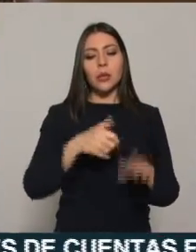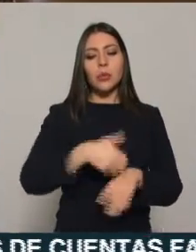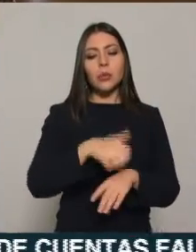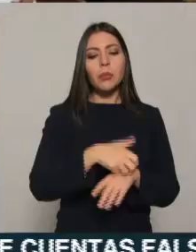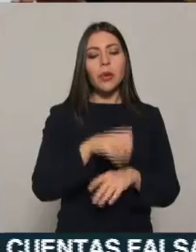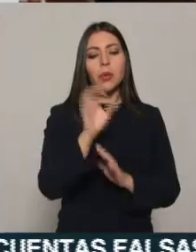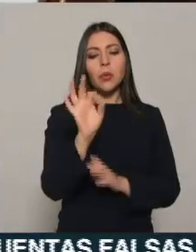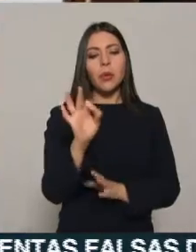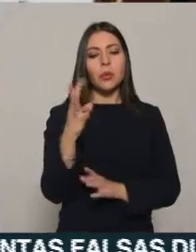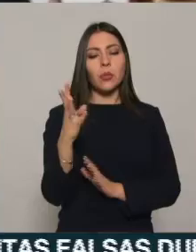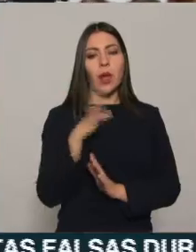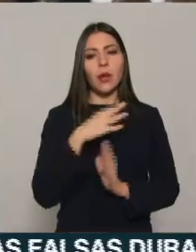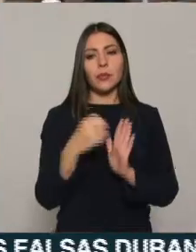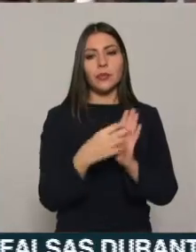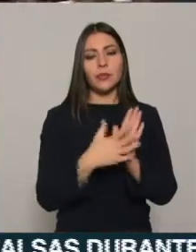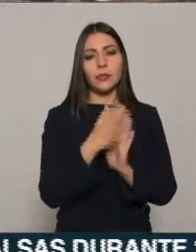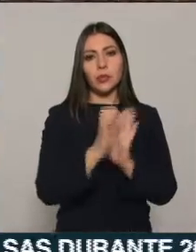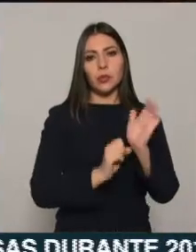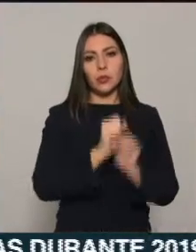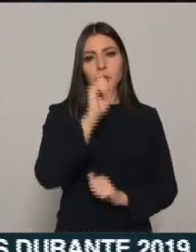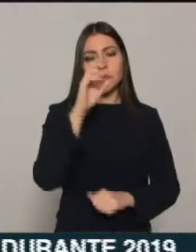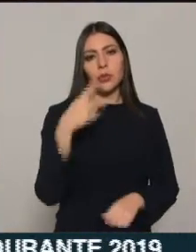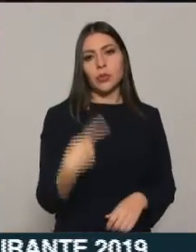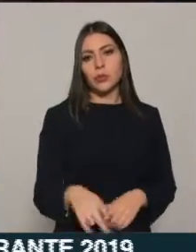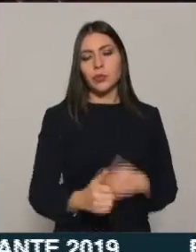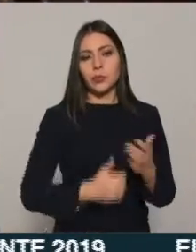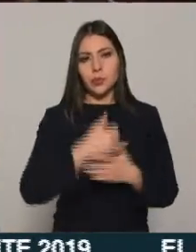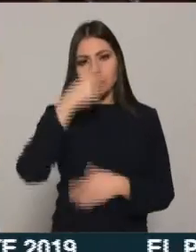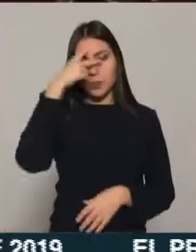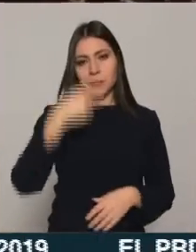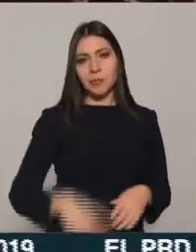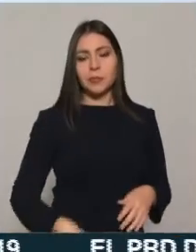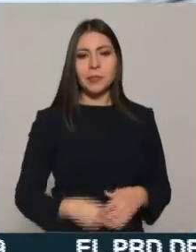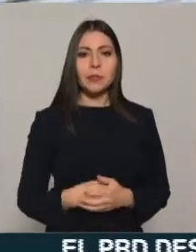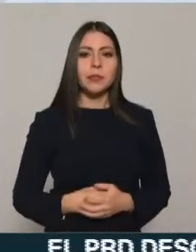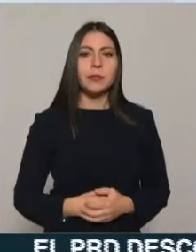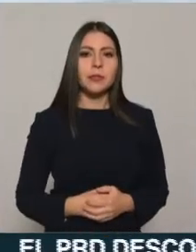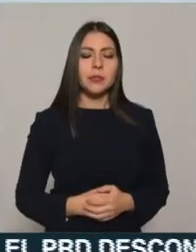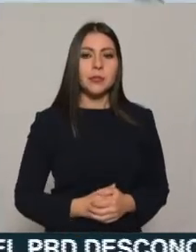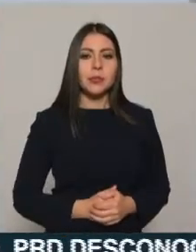Constitución de la Ciudad de México. Iraíz Morquecho, 21 Noticias.